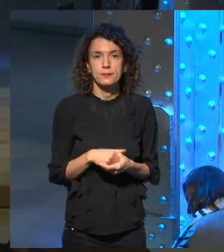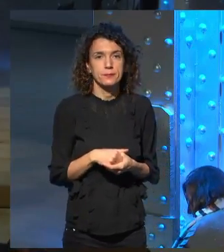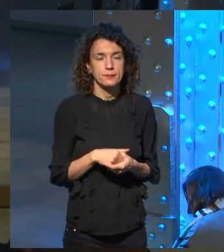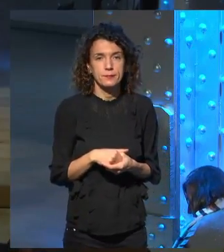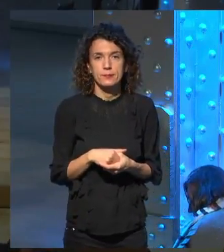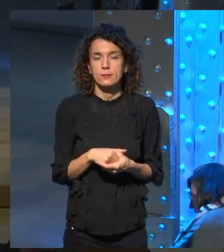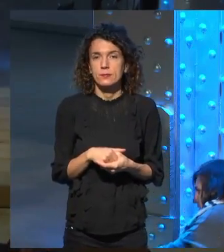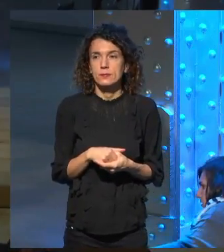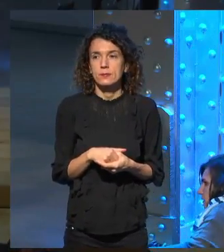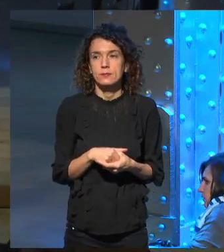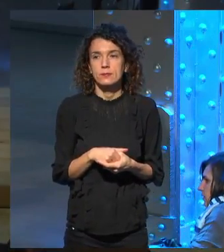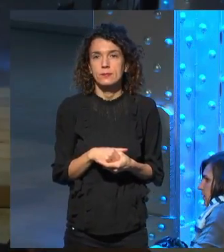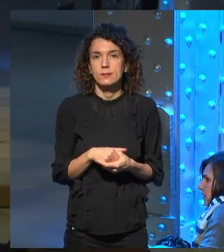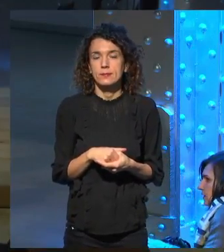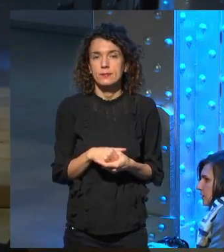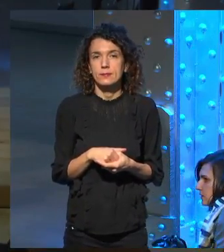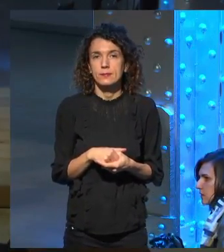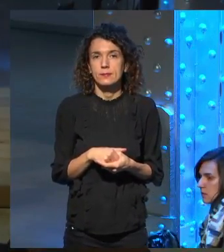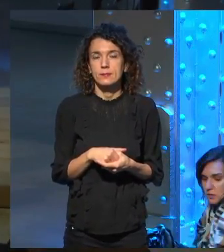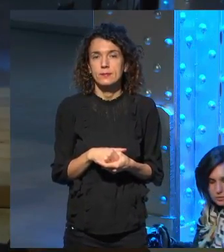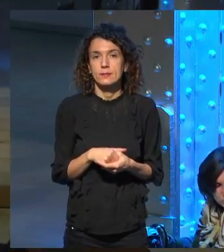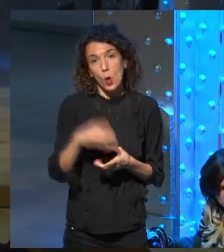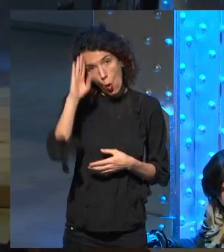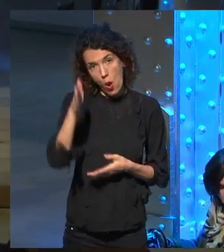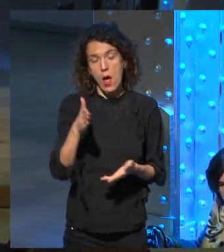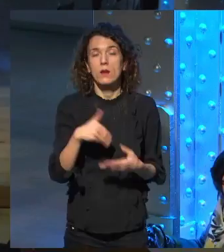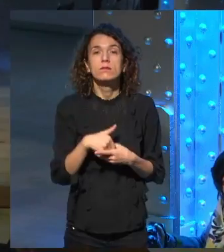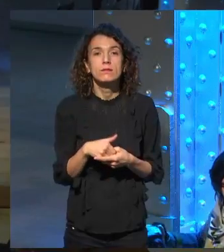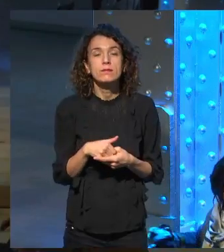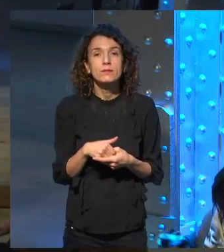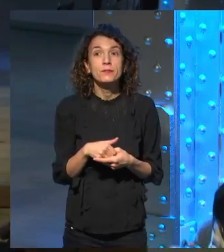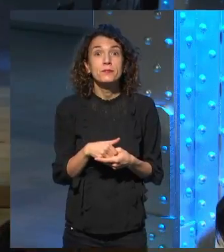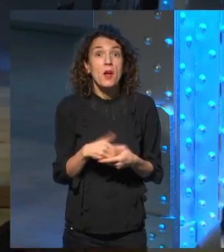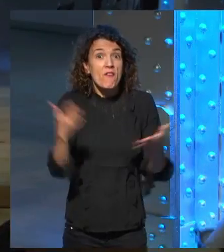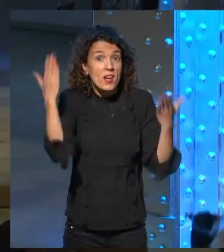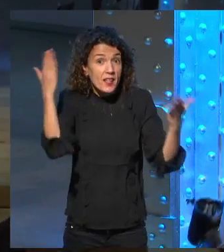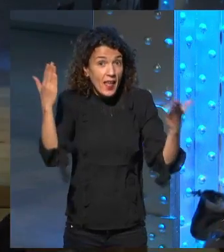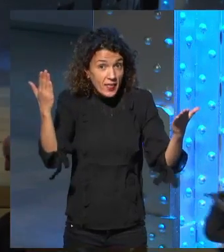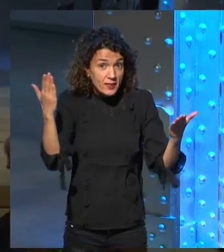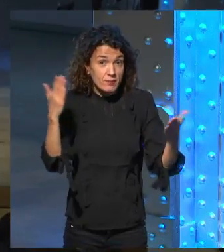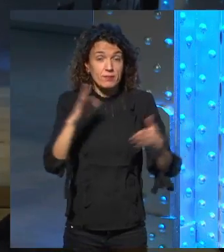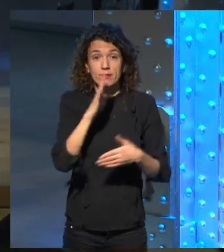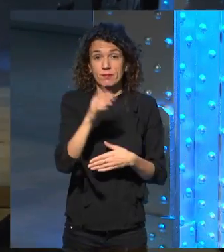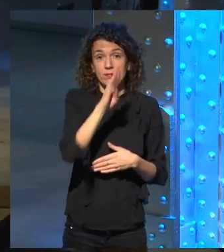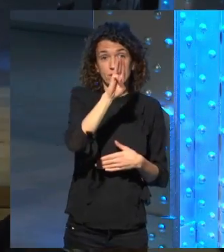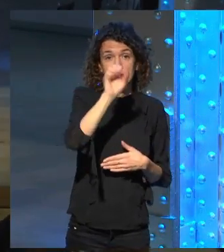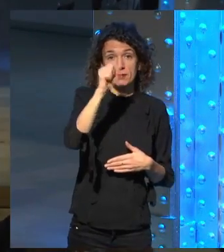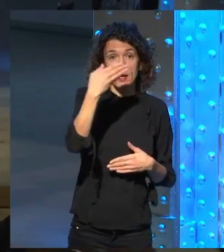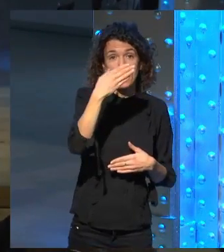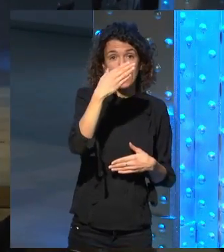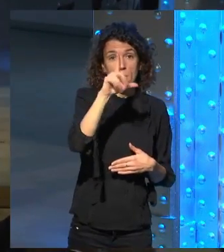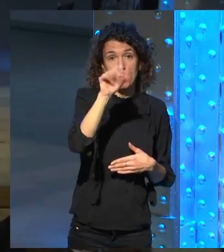Hola. Está abierto, ¿no? Hola. Felicidades a Pablo y